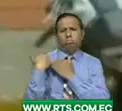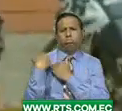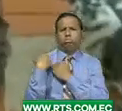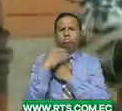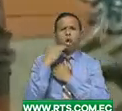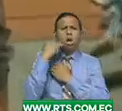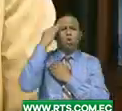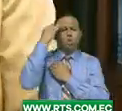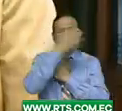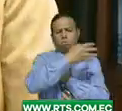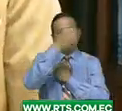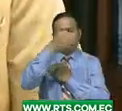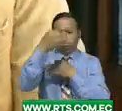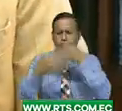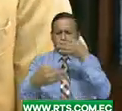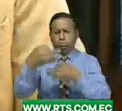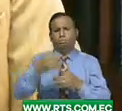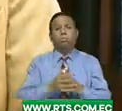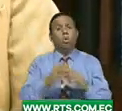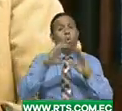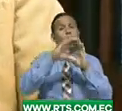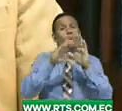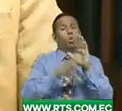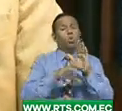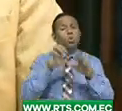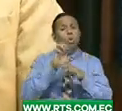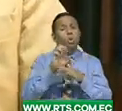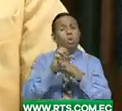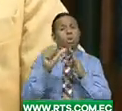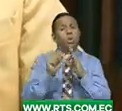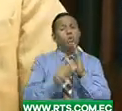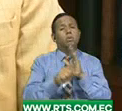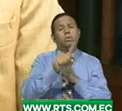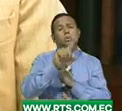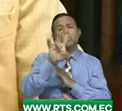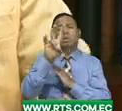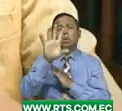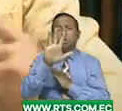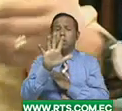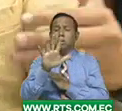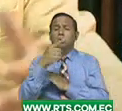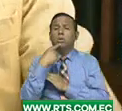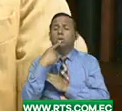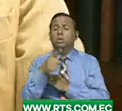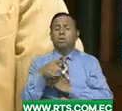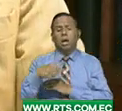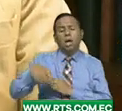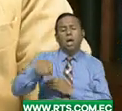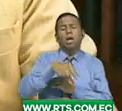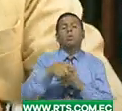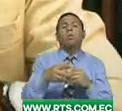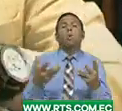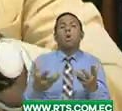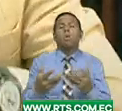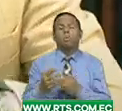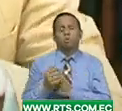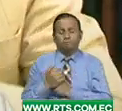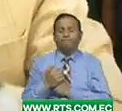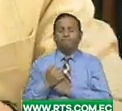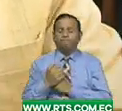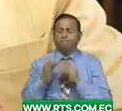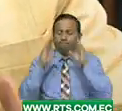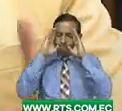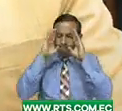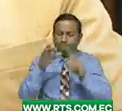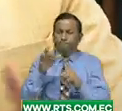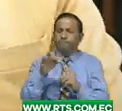tratamiento especial. La Constitución de la República en su artículo 175 les da un privilegio y un trato especial, es por eso que